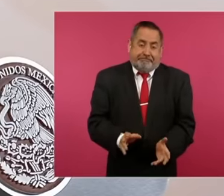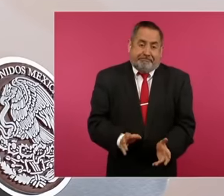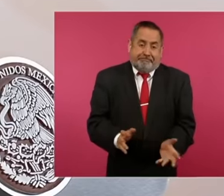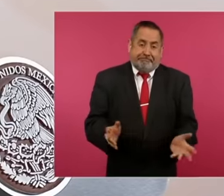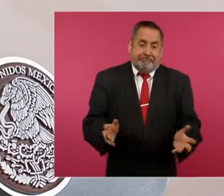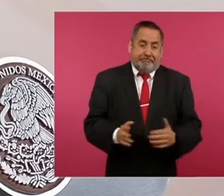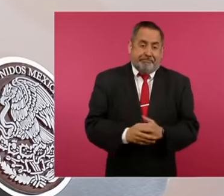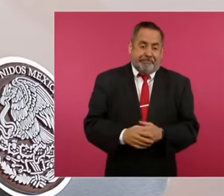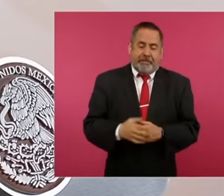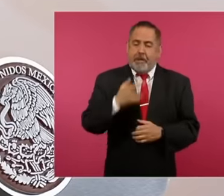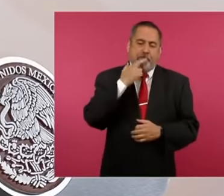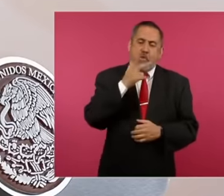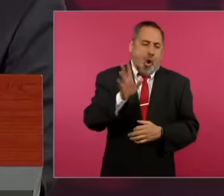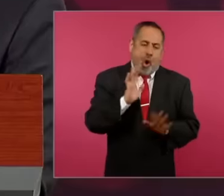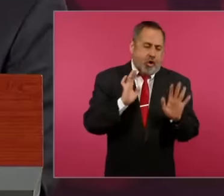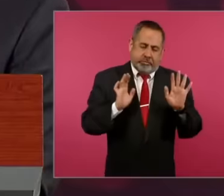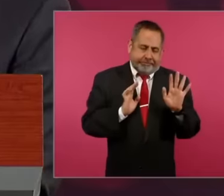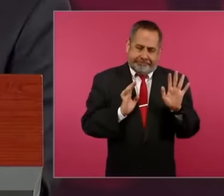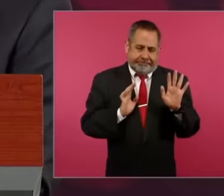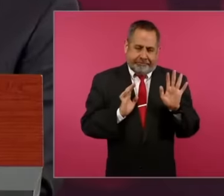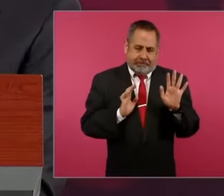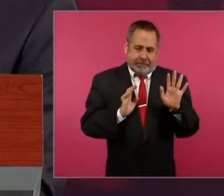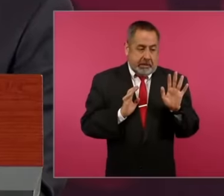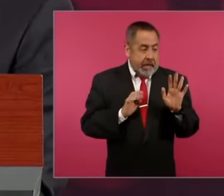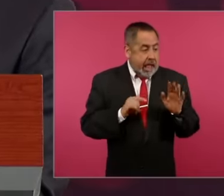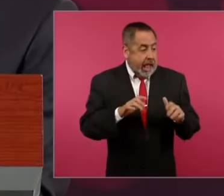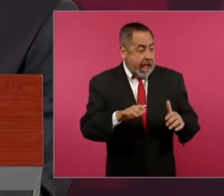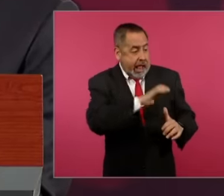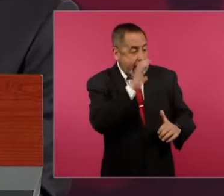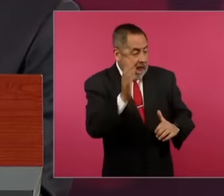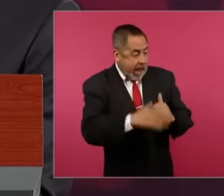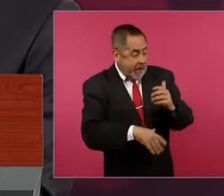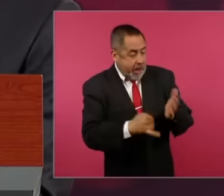y es mejor que pase eso